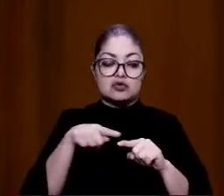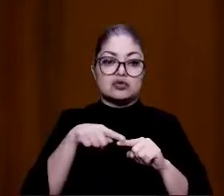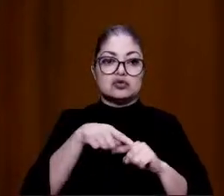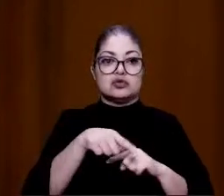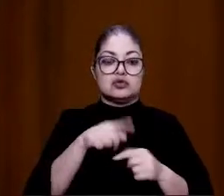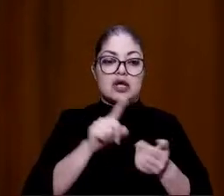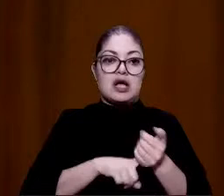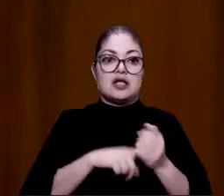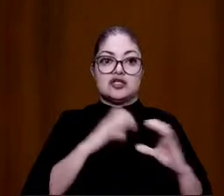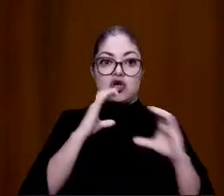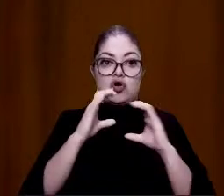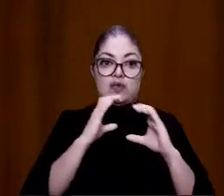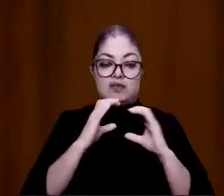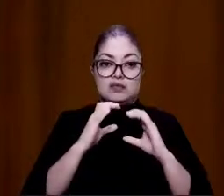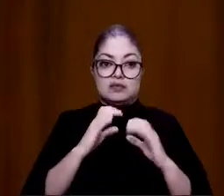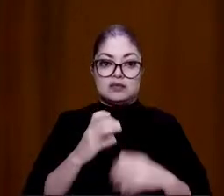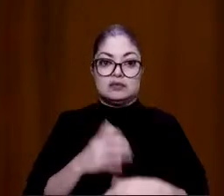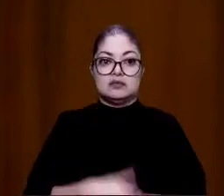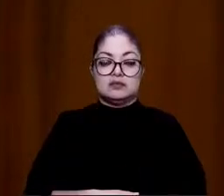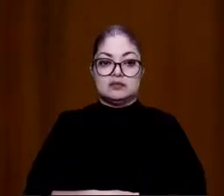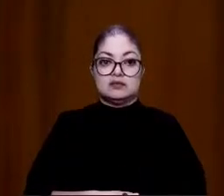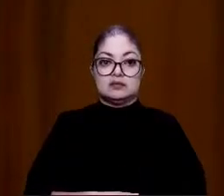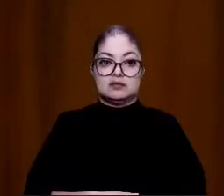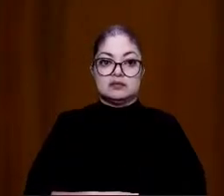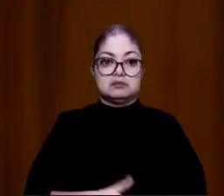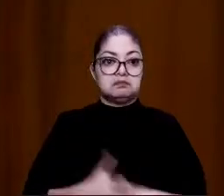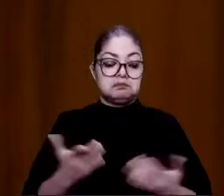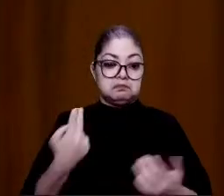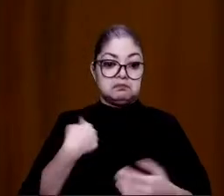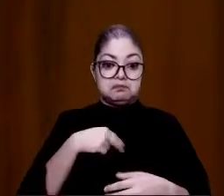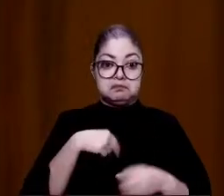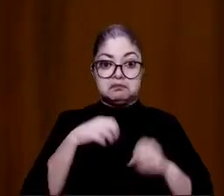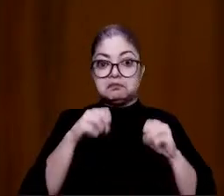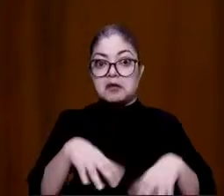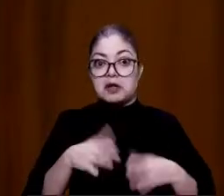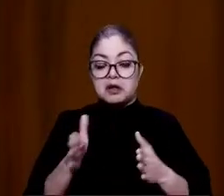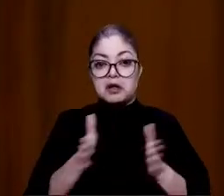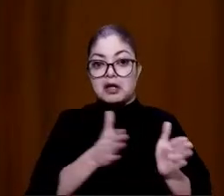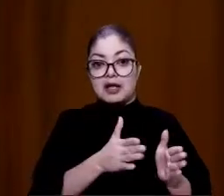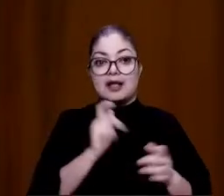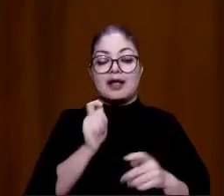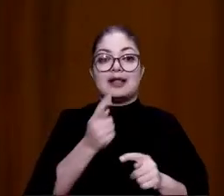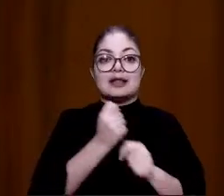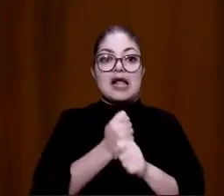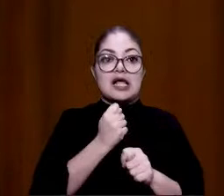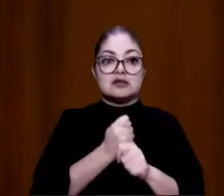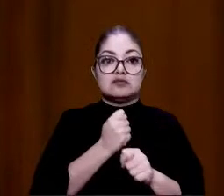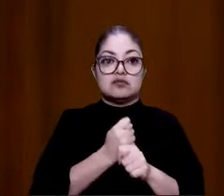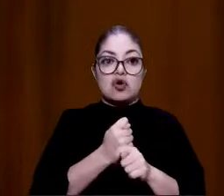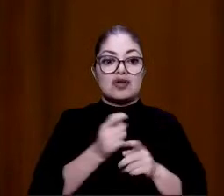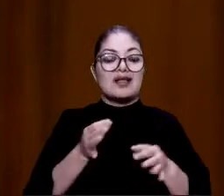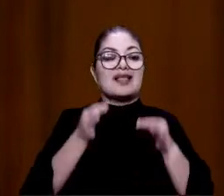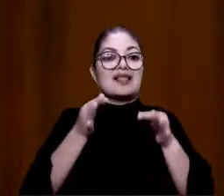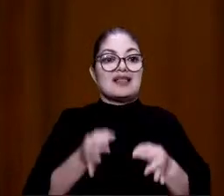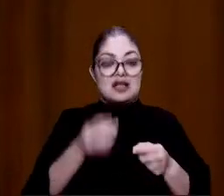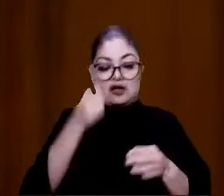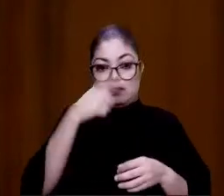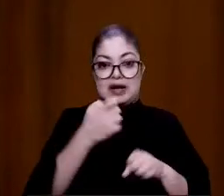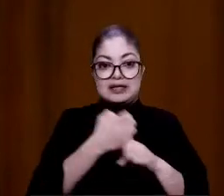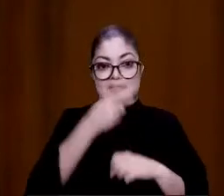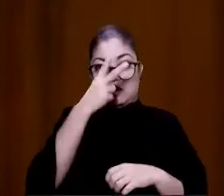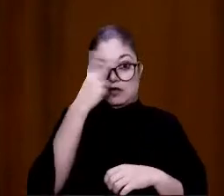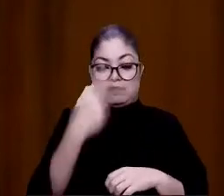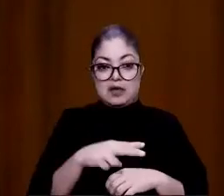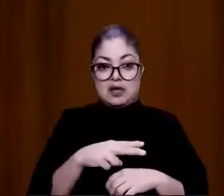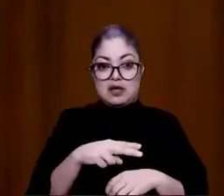vías de comunicación. Dejamos un espacio. Ese espacio es para un transporte público digno para los mexiquenses. Originalmente